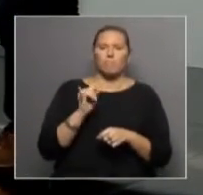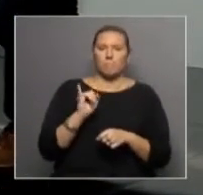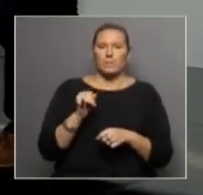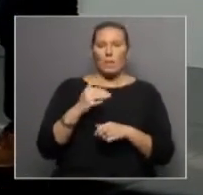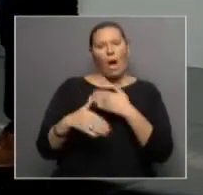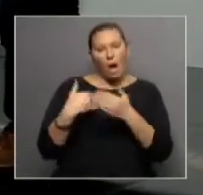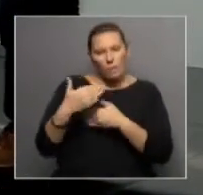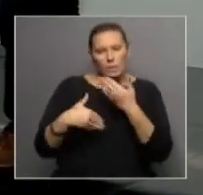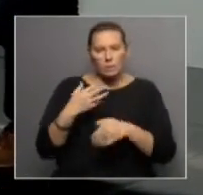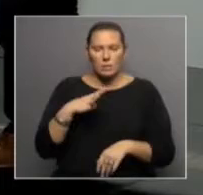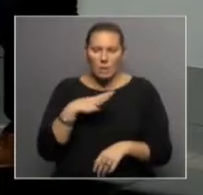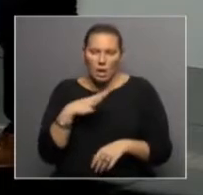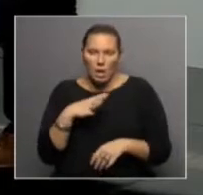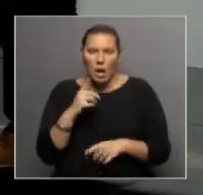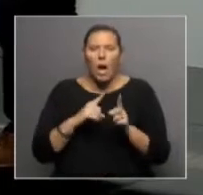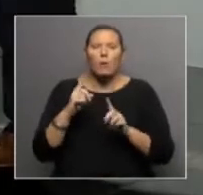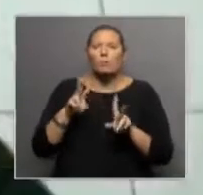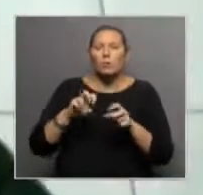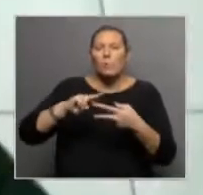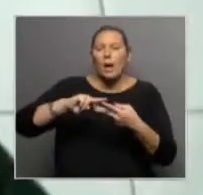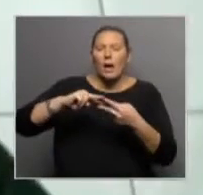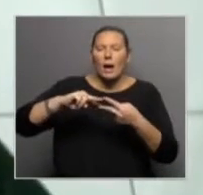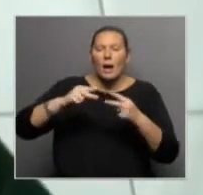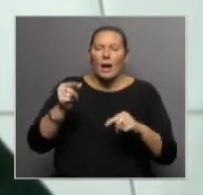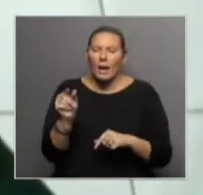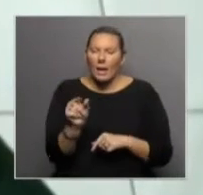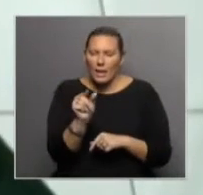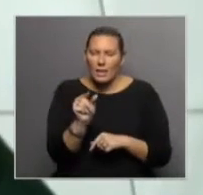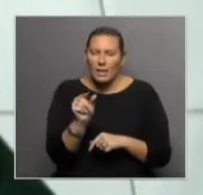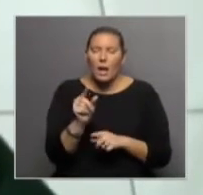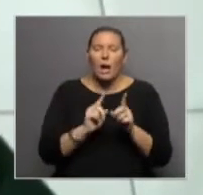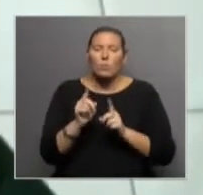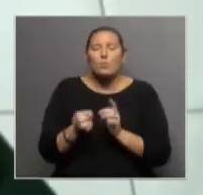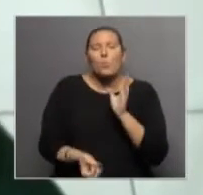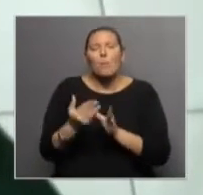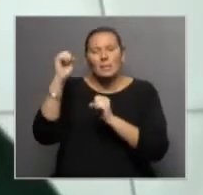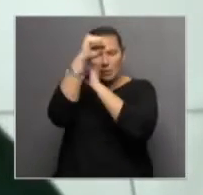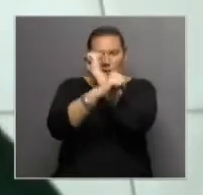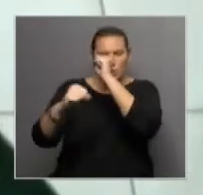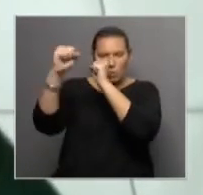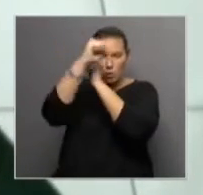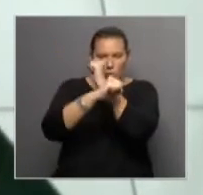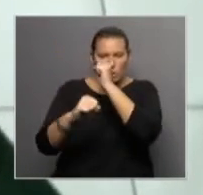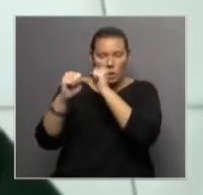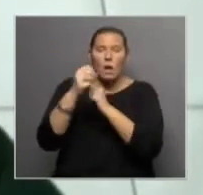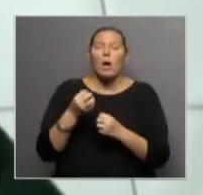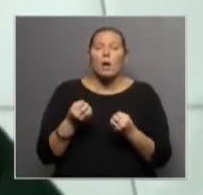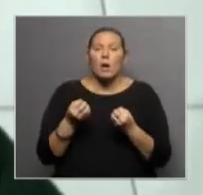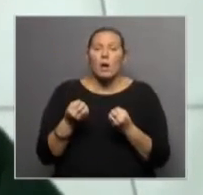bastantes avances, algunos tienen que ver con la genética, pero otros tienen que ver con las nuevas tecnologías, como los